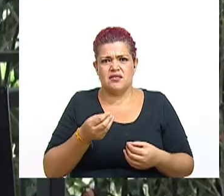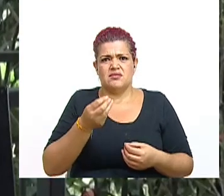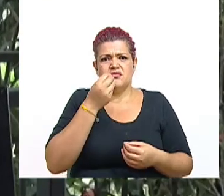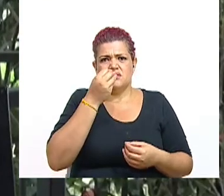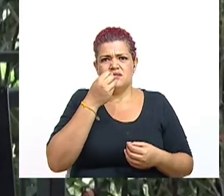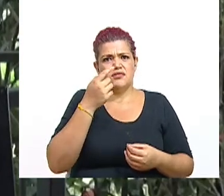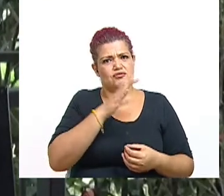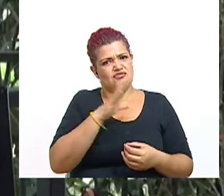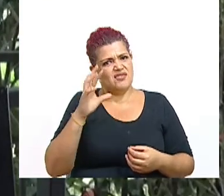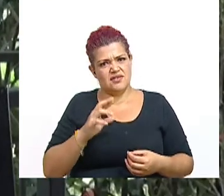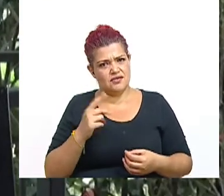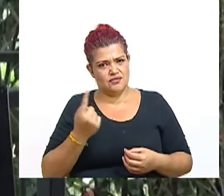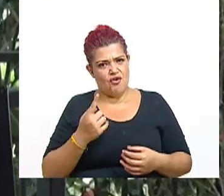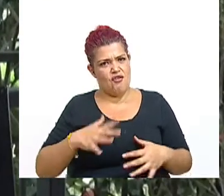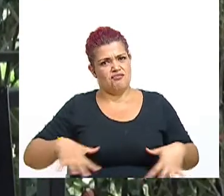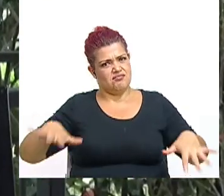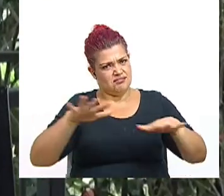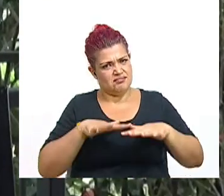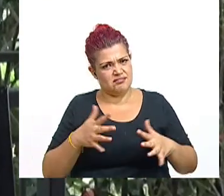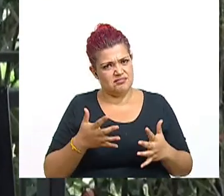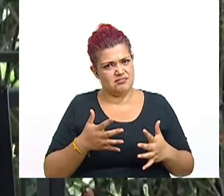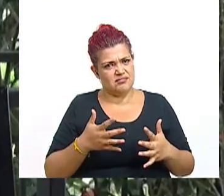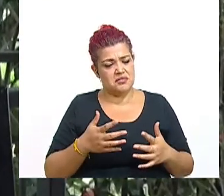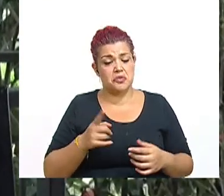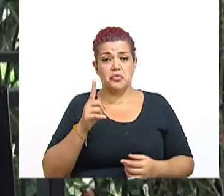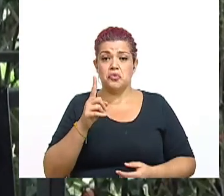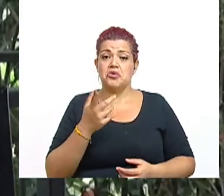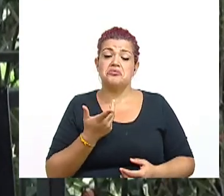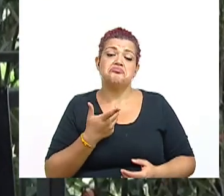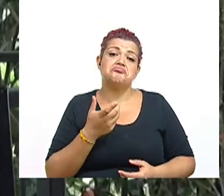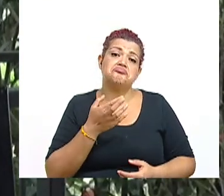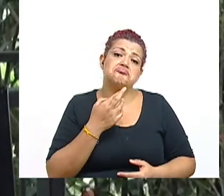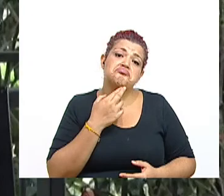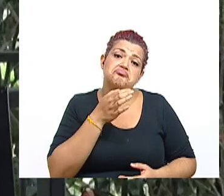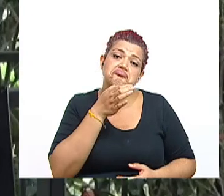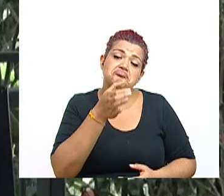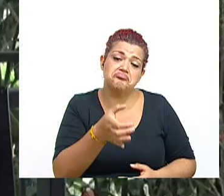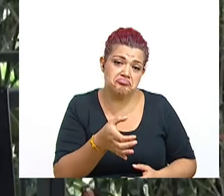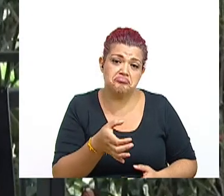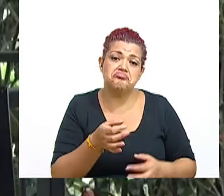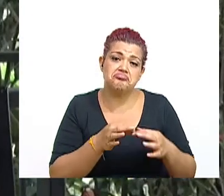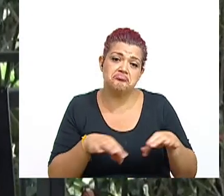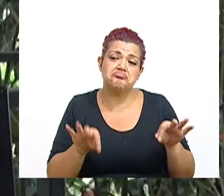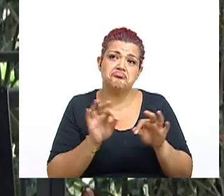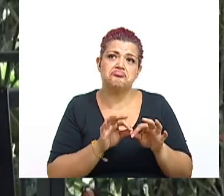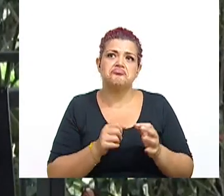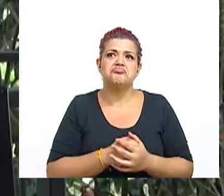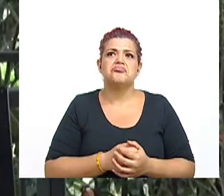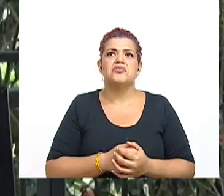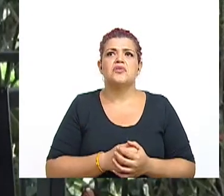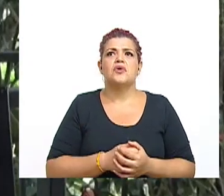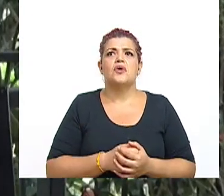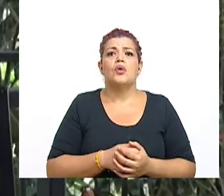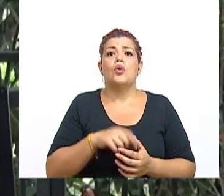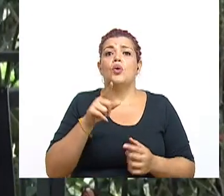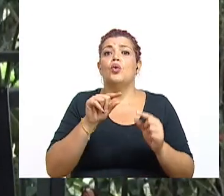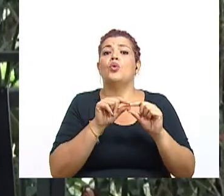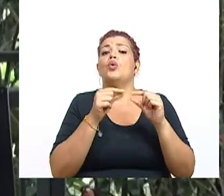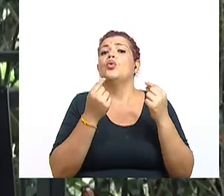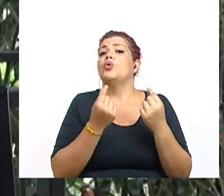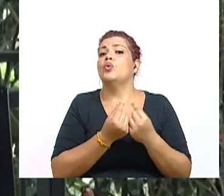alimentación. Una recomendación muy importante que daría es que los